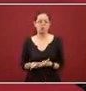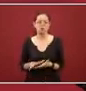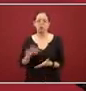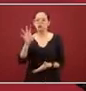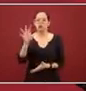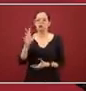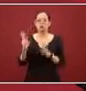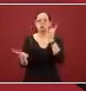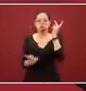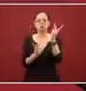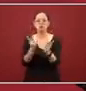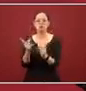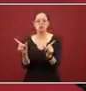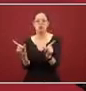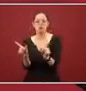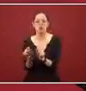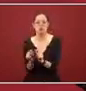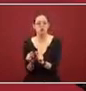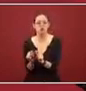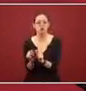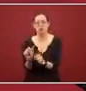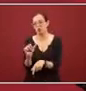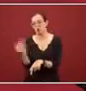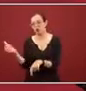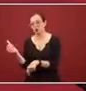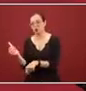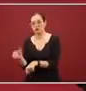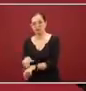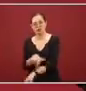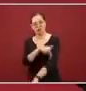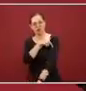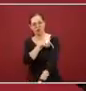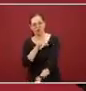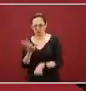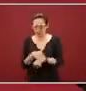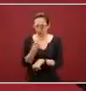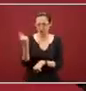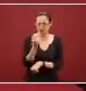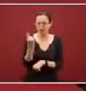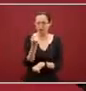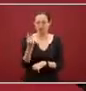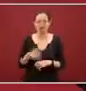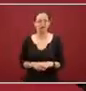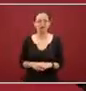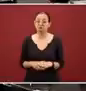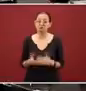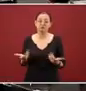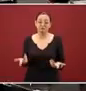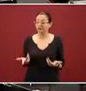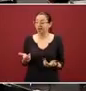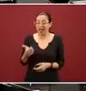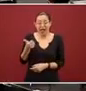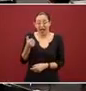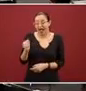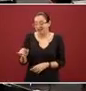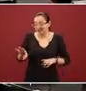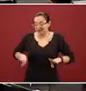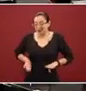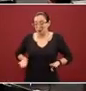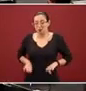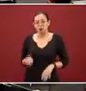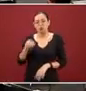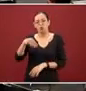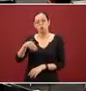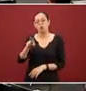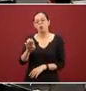el censo corto. ¿Por qué razón? Porque hay un número de muestra, así se llama el tamaño de la muestra, un